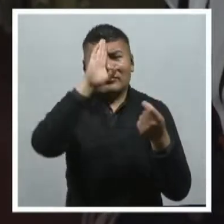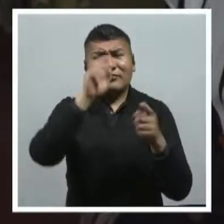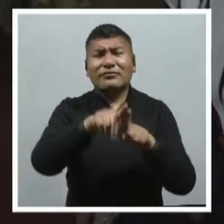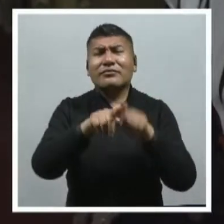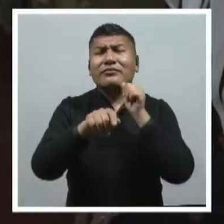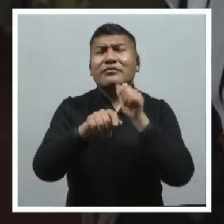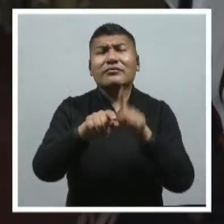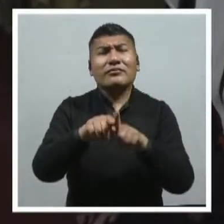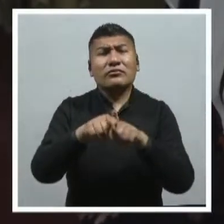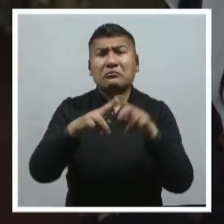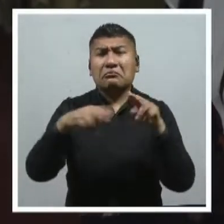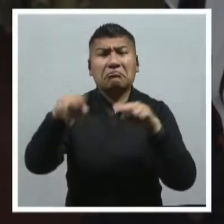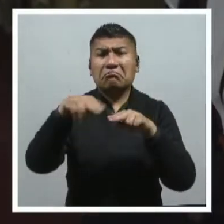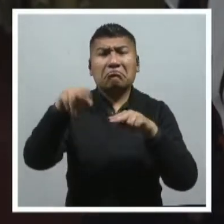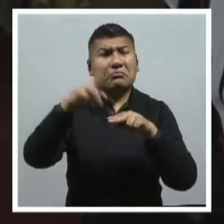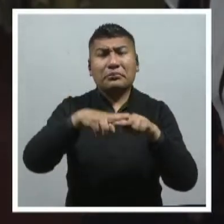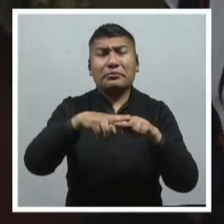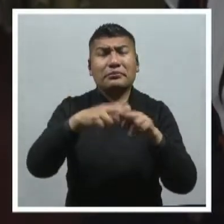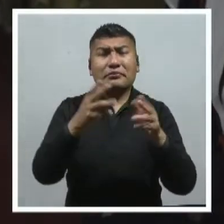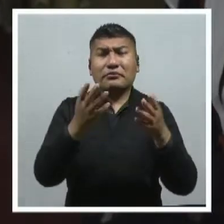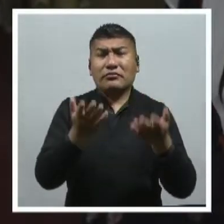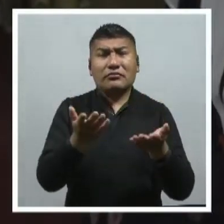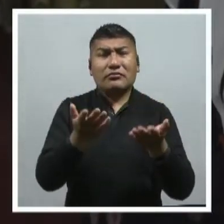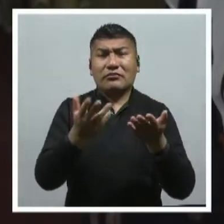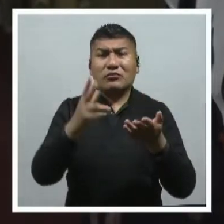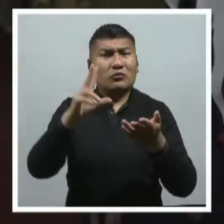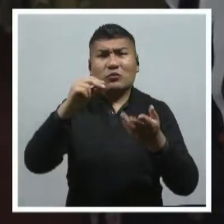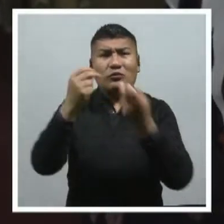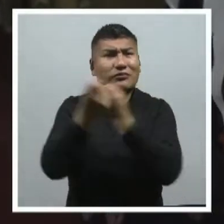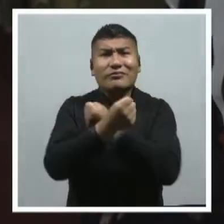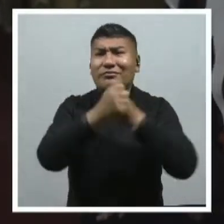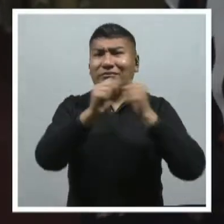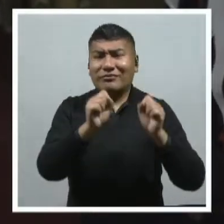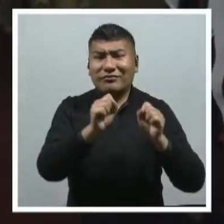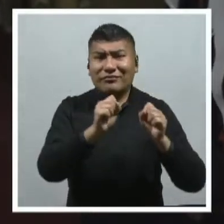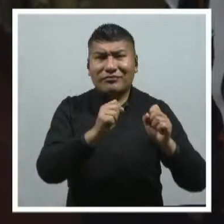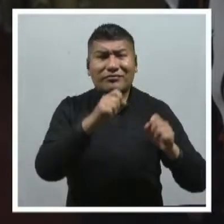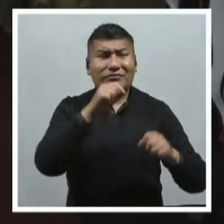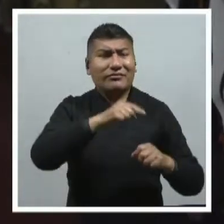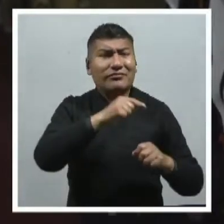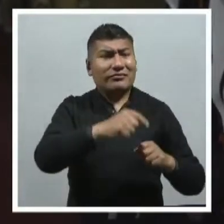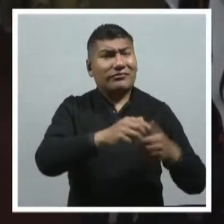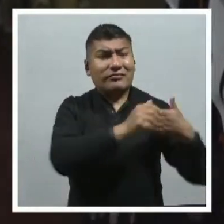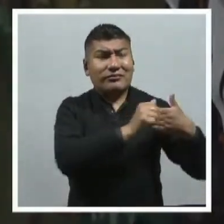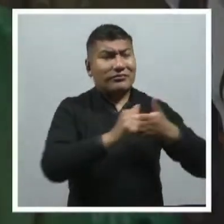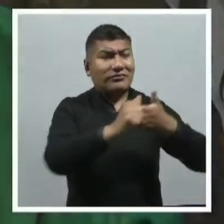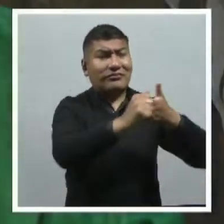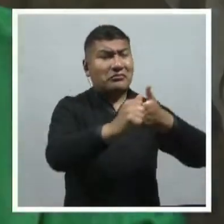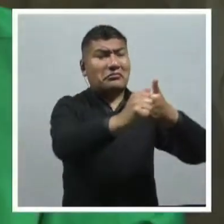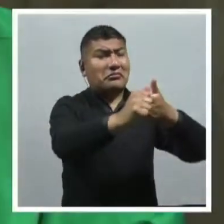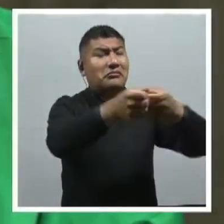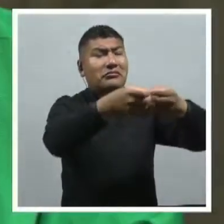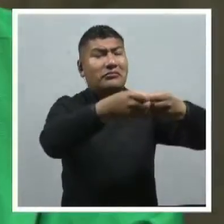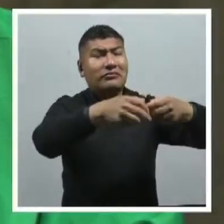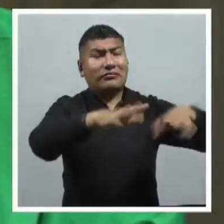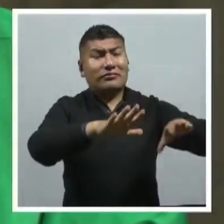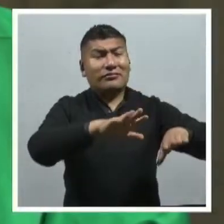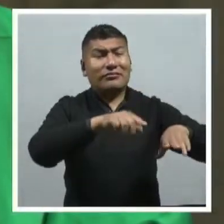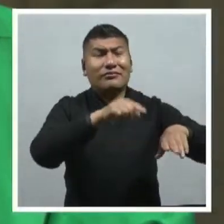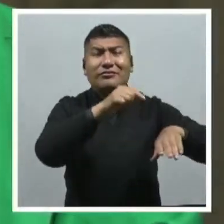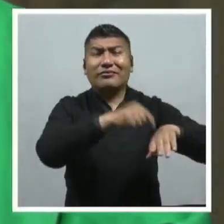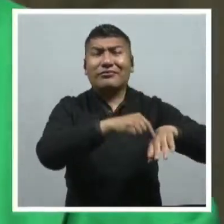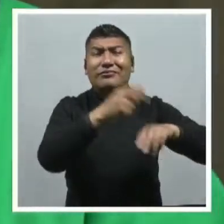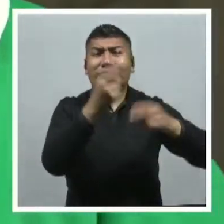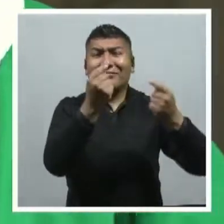hermanos, normalmente no salva. Más al contrario, te lleva a la perdición.